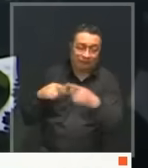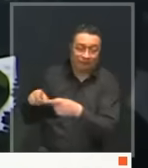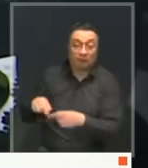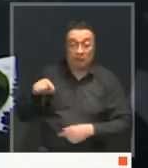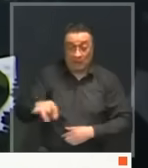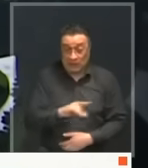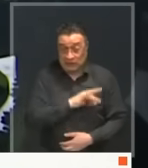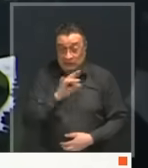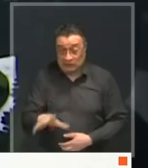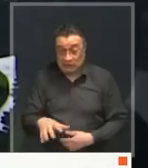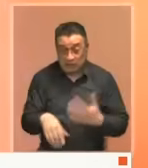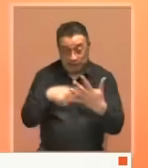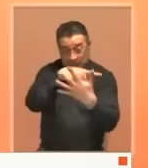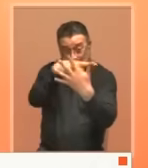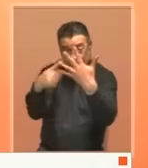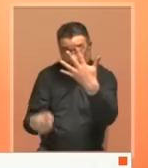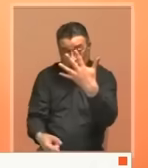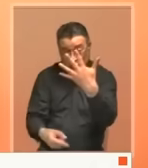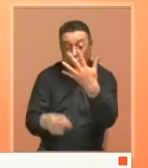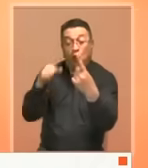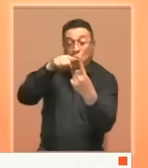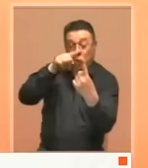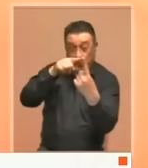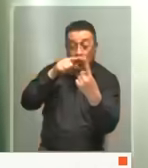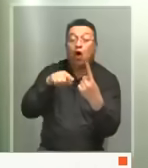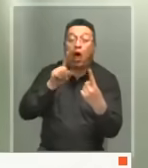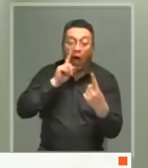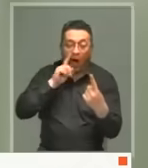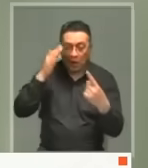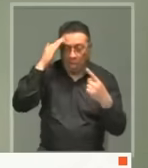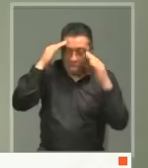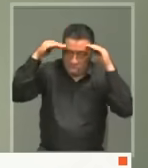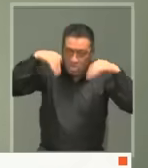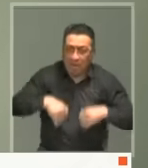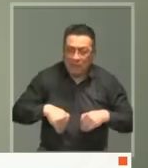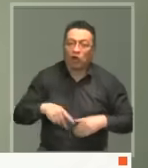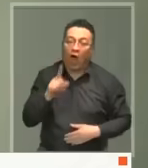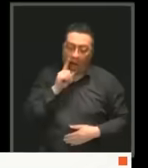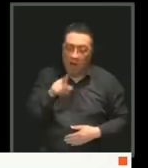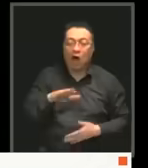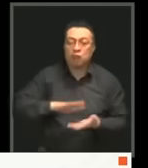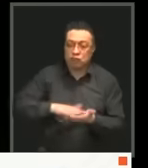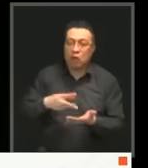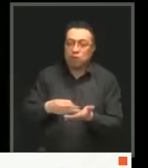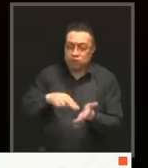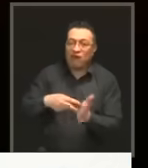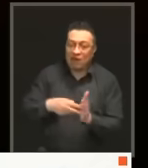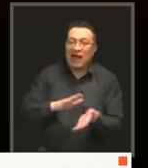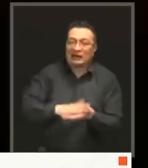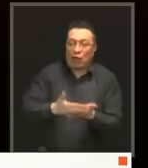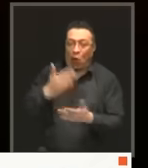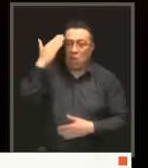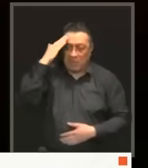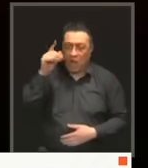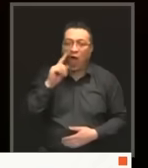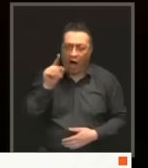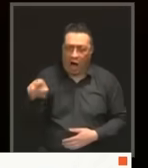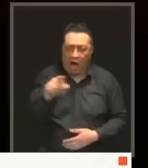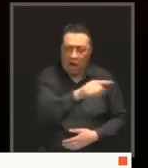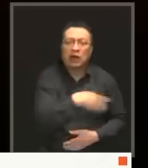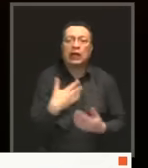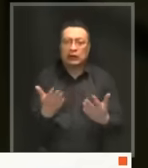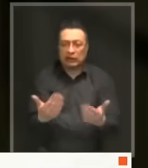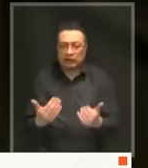Chile 1 de cada 5 adultos tiene depresión, cifra que pone en relevancia los problemas de salud mental en la población y la necesidad